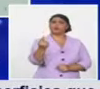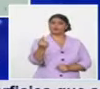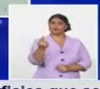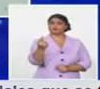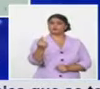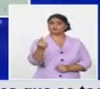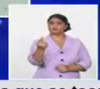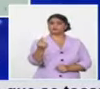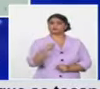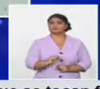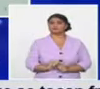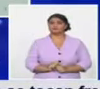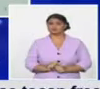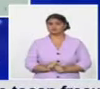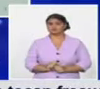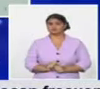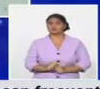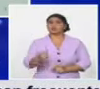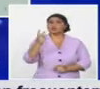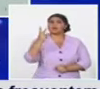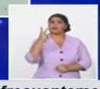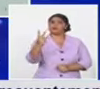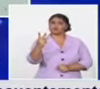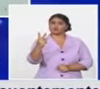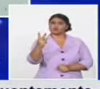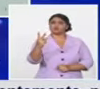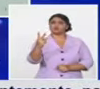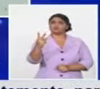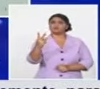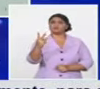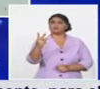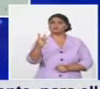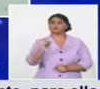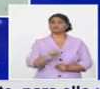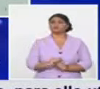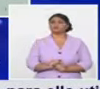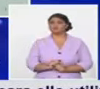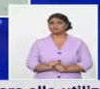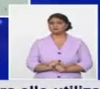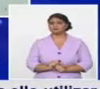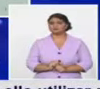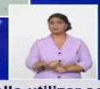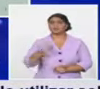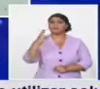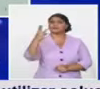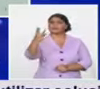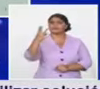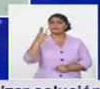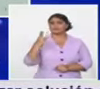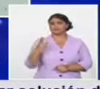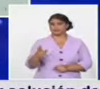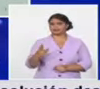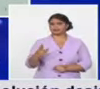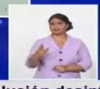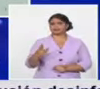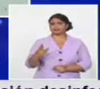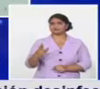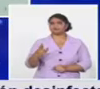de Encrucijada, dos, de Zaguala Grande y Villa Clara, tres cada uno de los municipios.